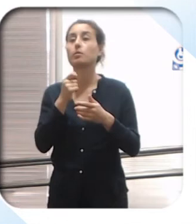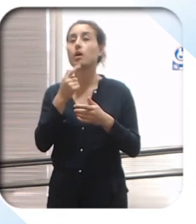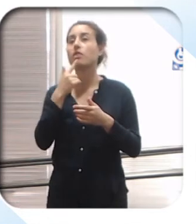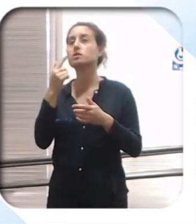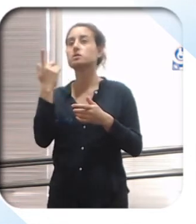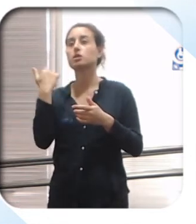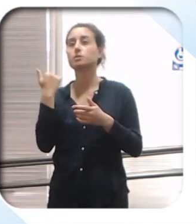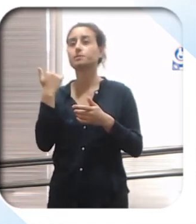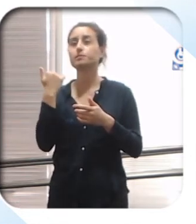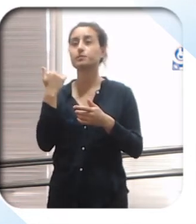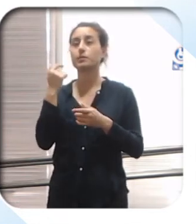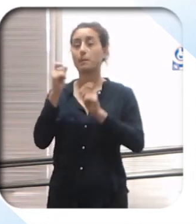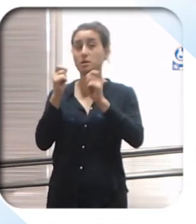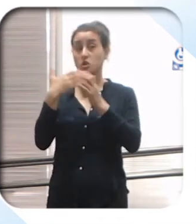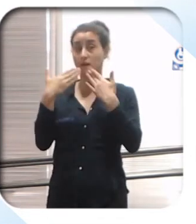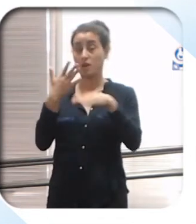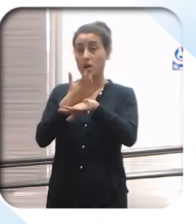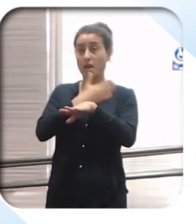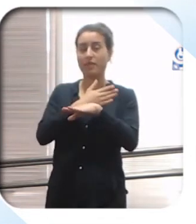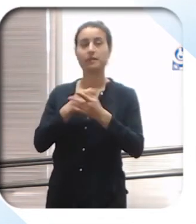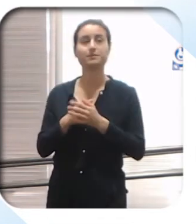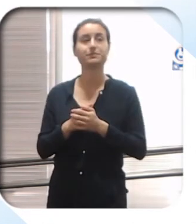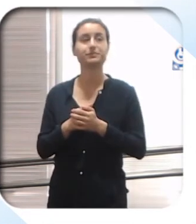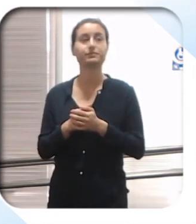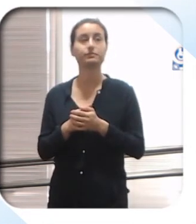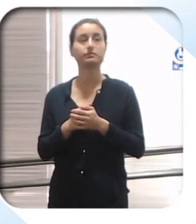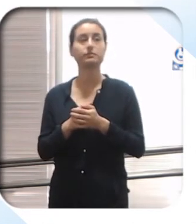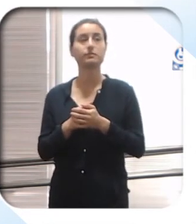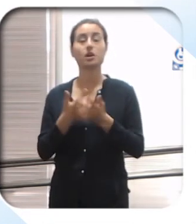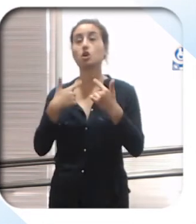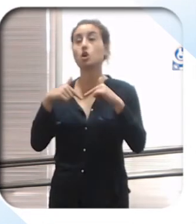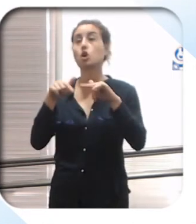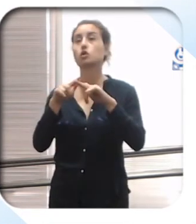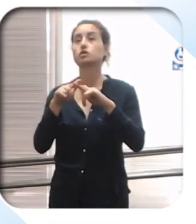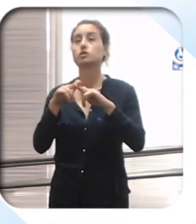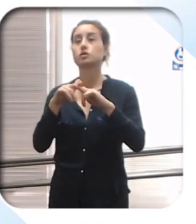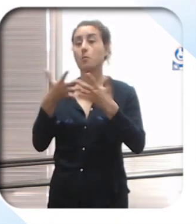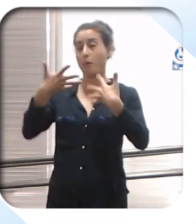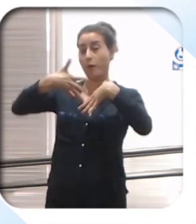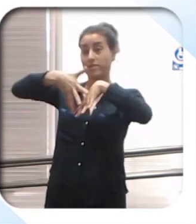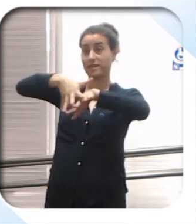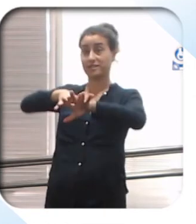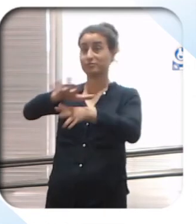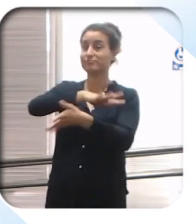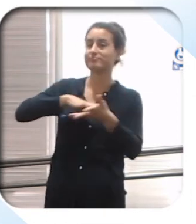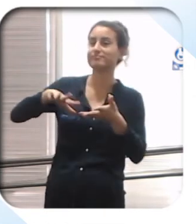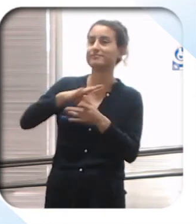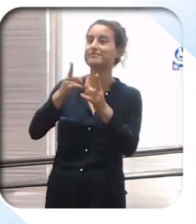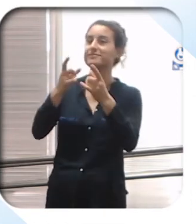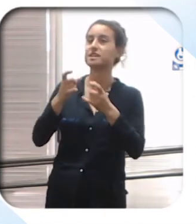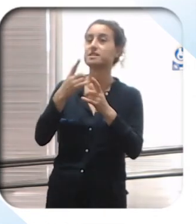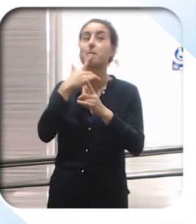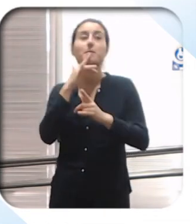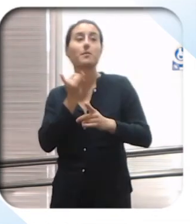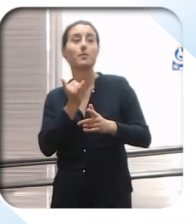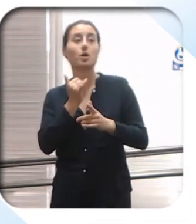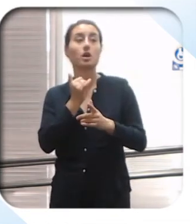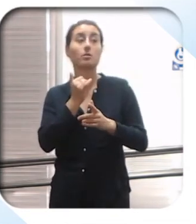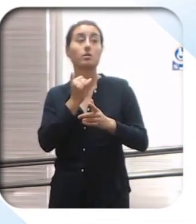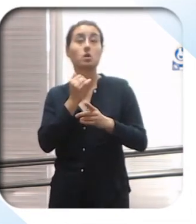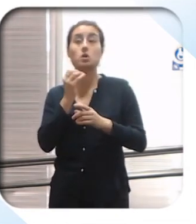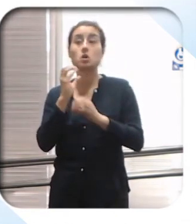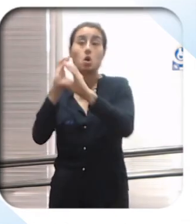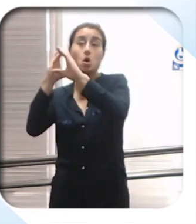mencionaban hoy los otros expositores, el tema de para nosotros tener una integración social necesitamos, por ejemplo, un